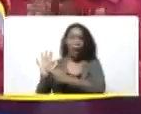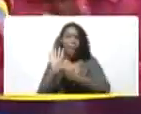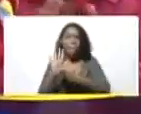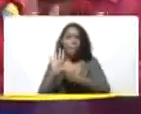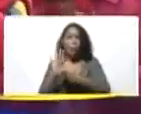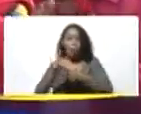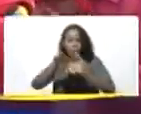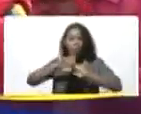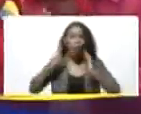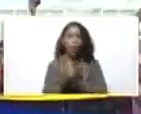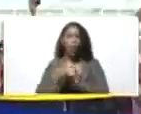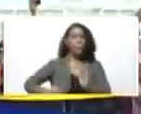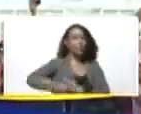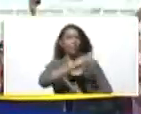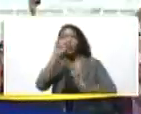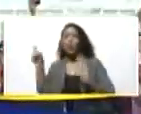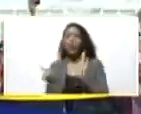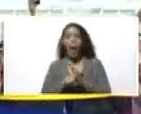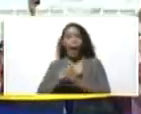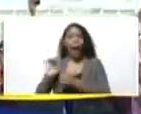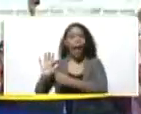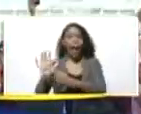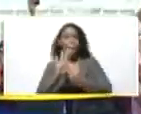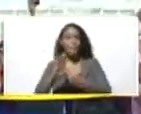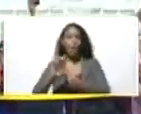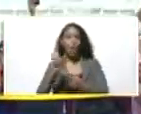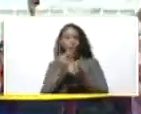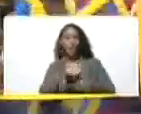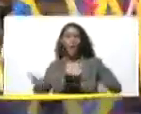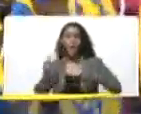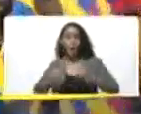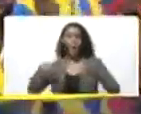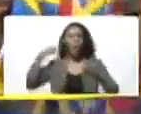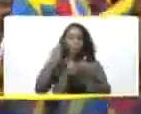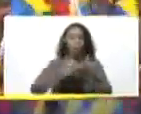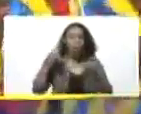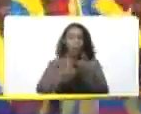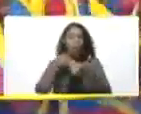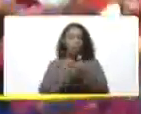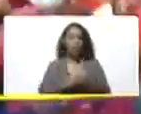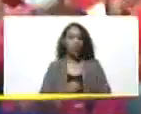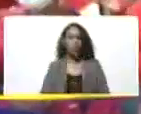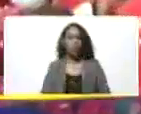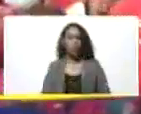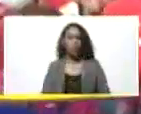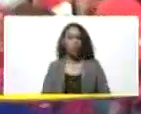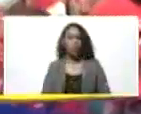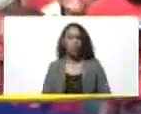al mundo entero, ejemplo de dignidad y de lucha.